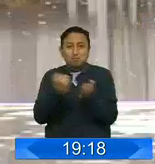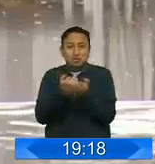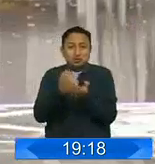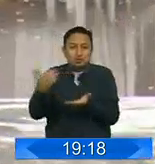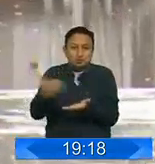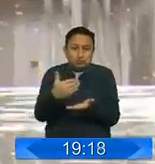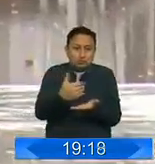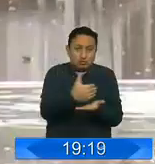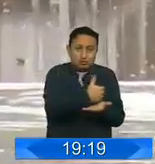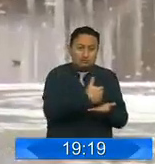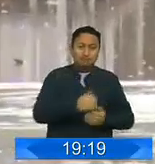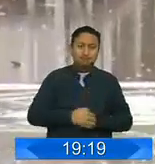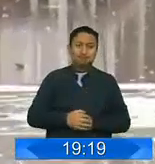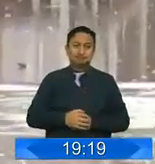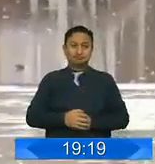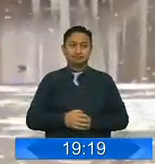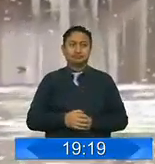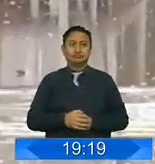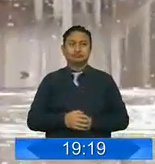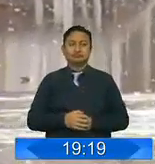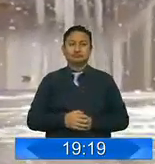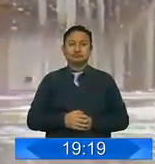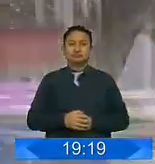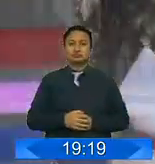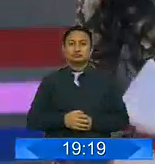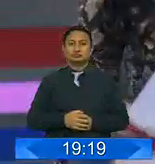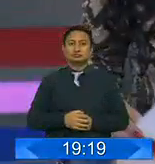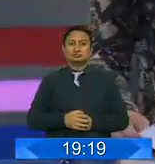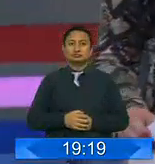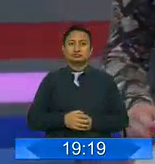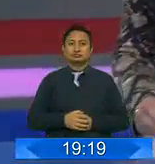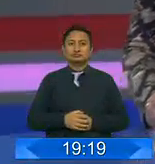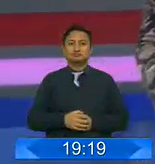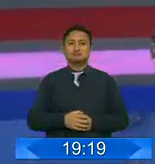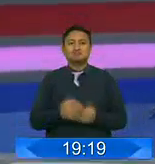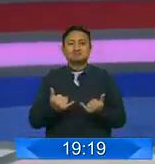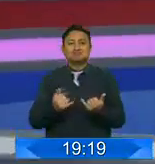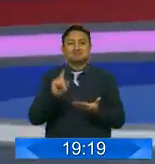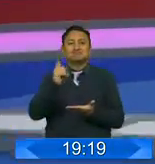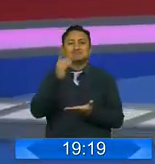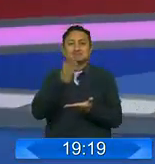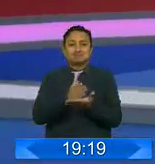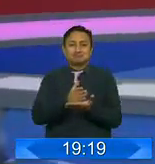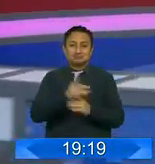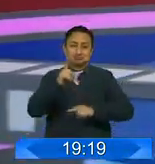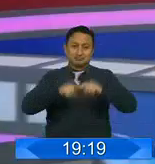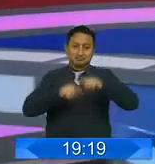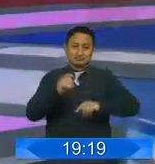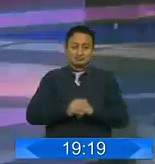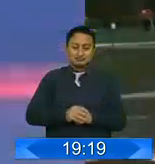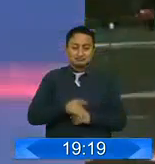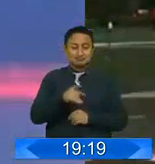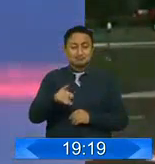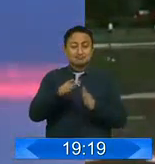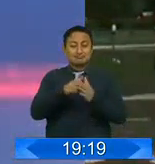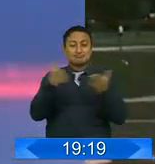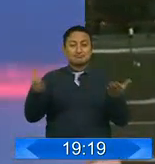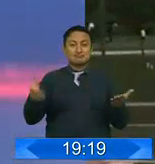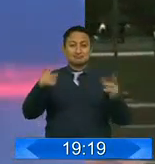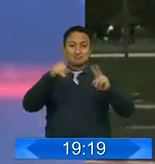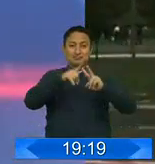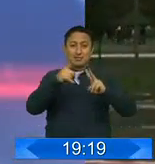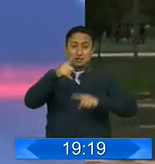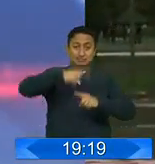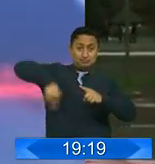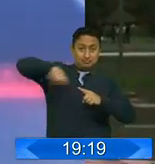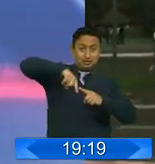basura. Informó José Morales. Momento de nuestra primera pausa aquí en la emisión estelar del Comercio TV y